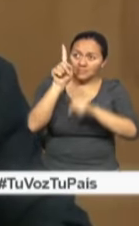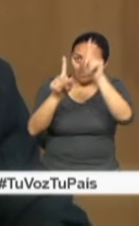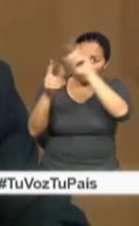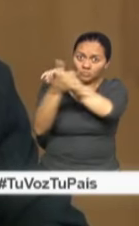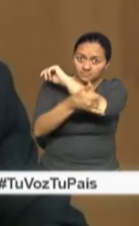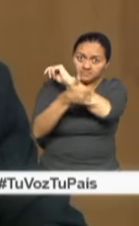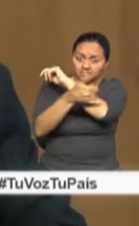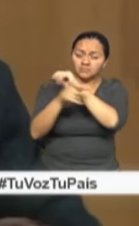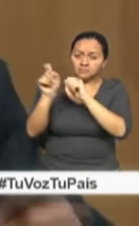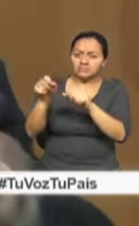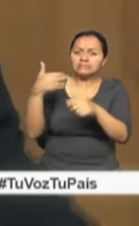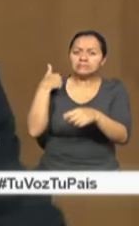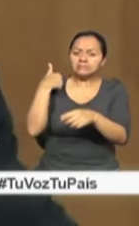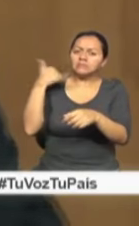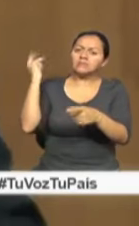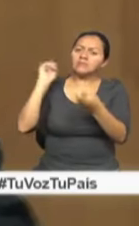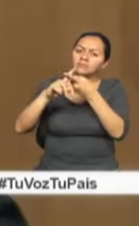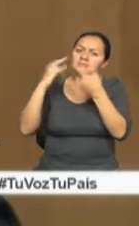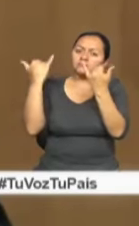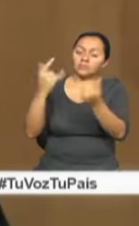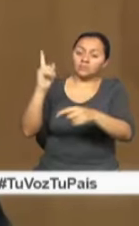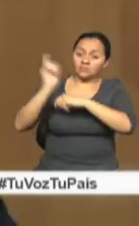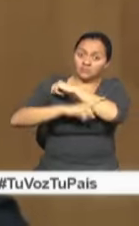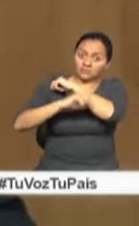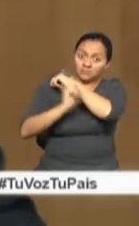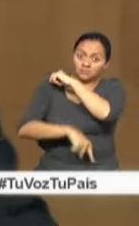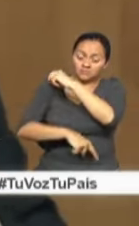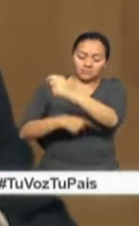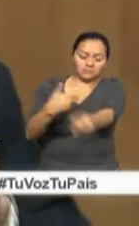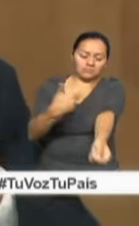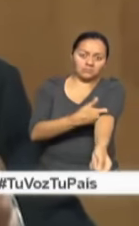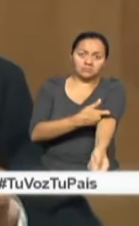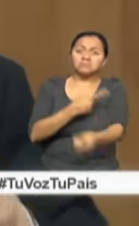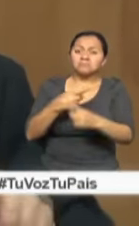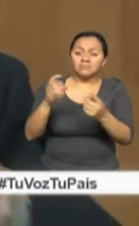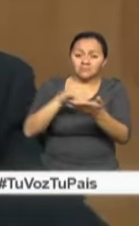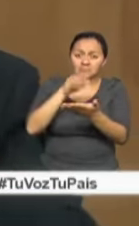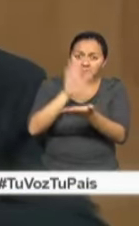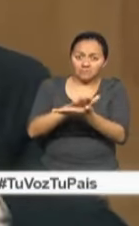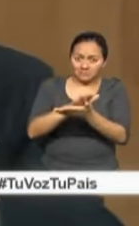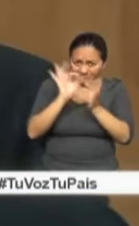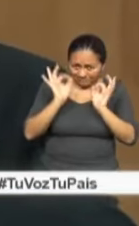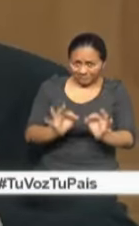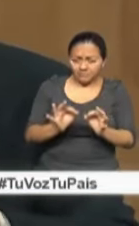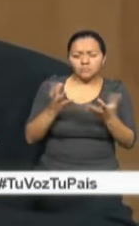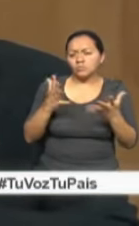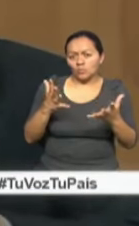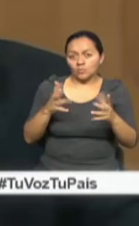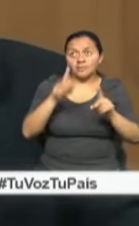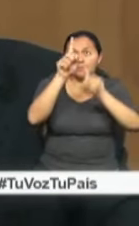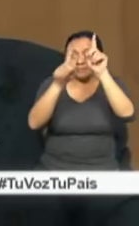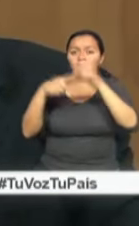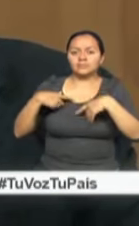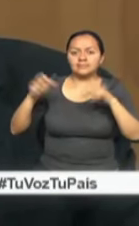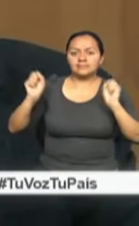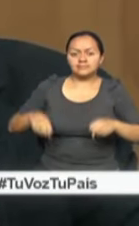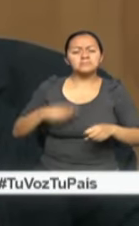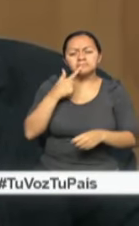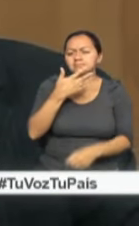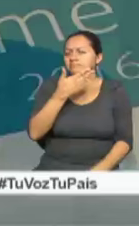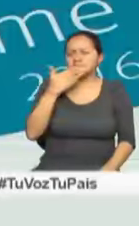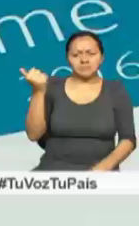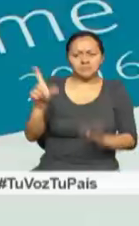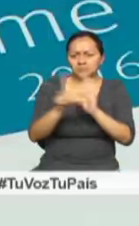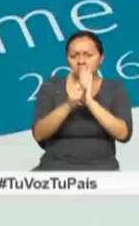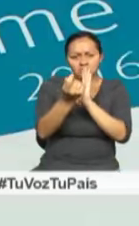tienen la pena de muerte, pero que no la aplican, y todos deben simplemente sacar esas